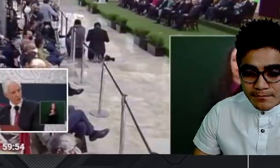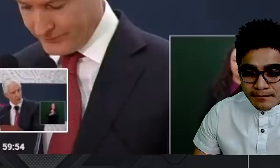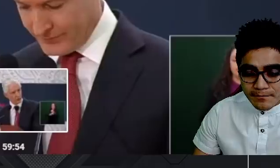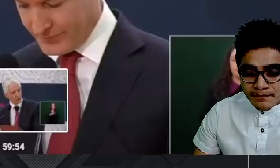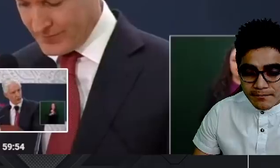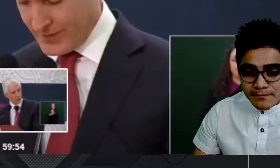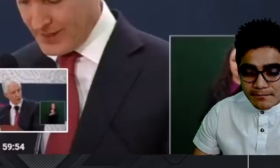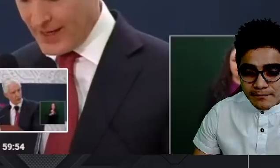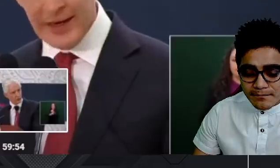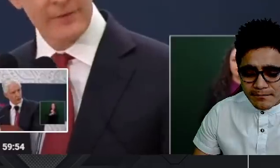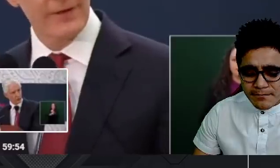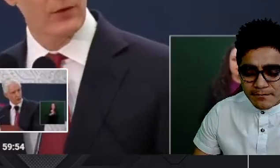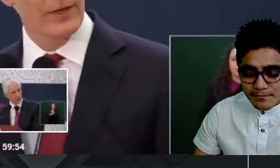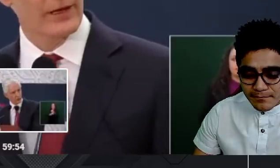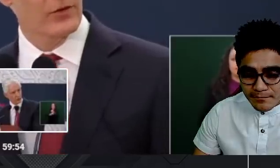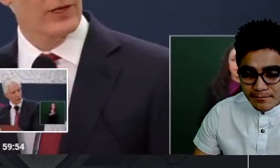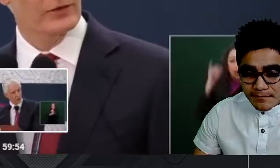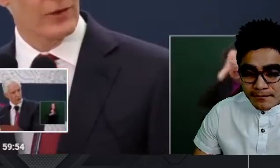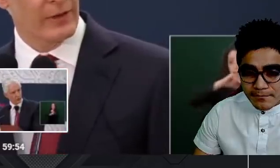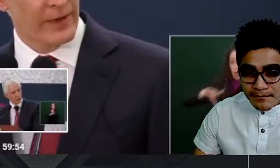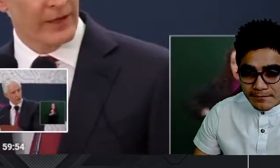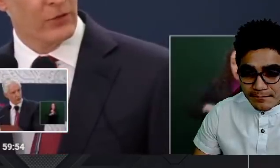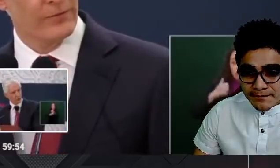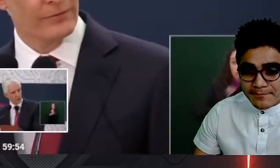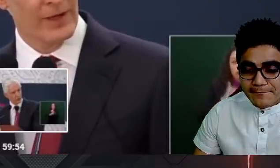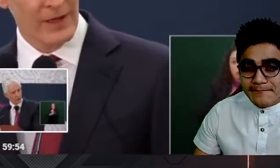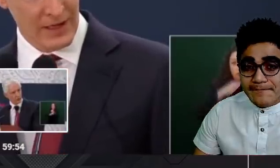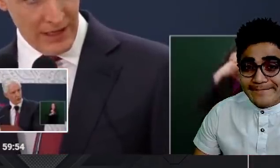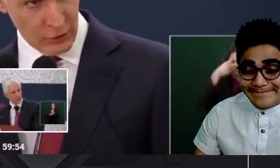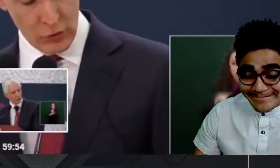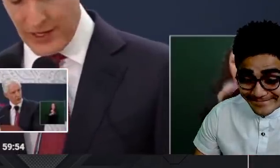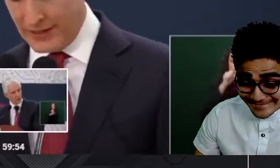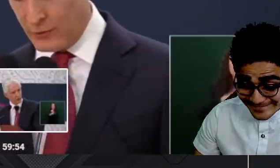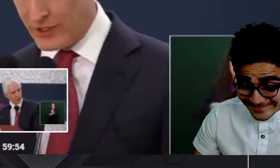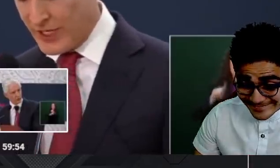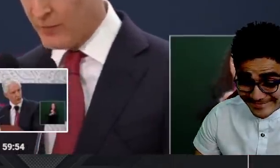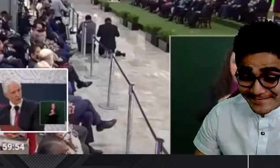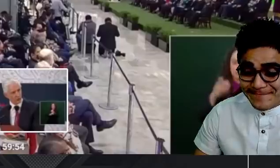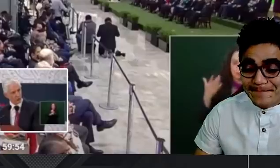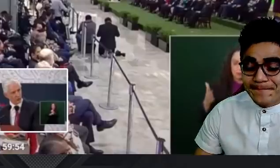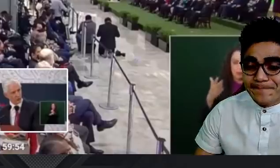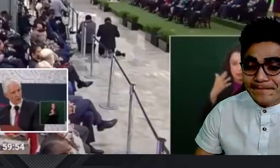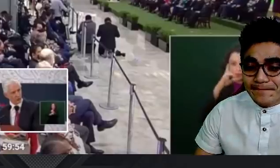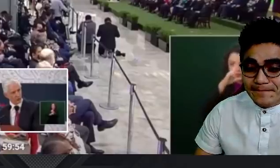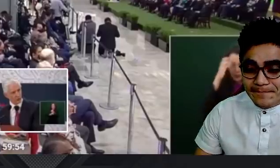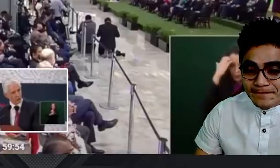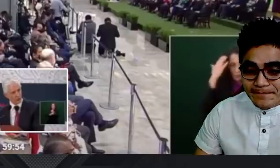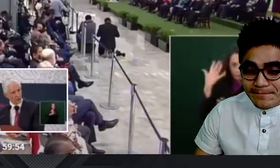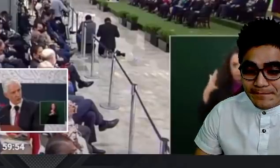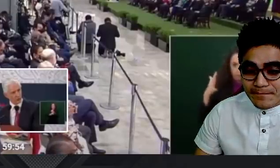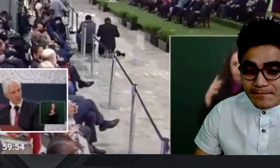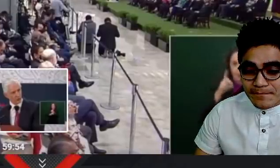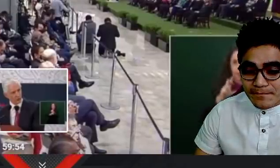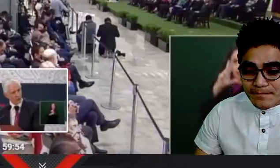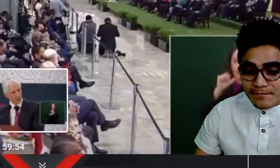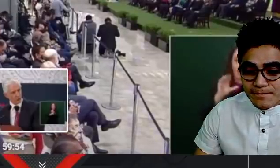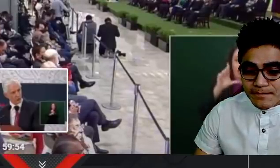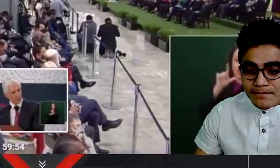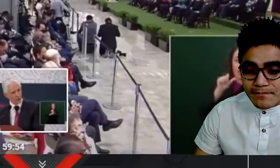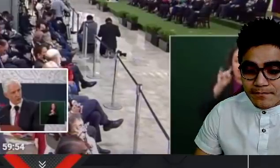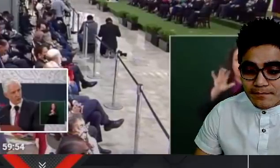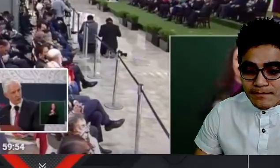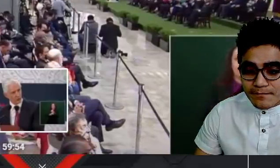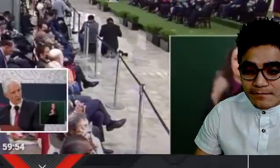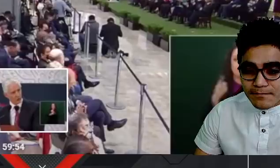Reconocemos a la jefa de gobierno de la Ciudad de México, la doctora Claudia Sheinbaum, por su disposición a